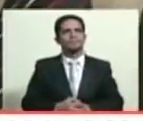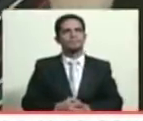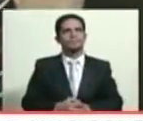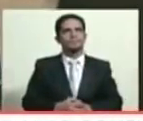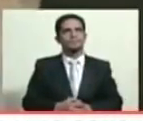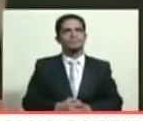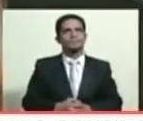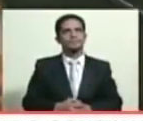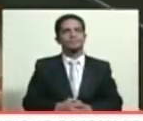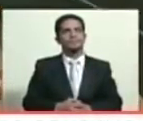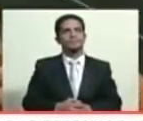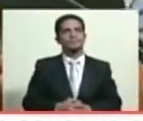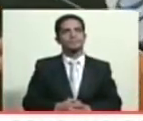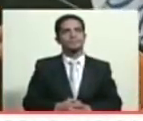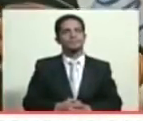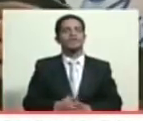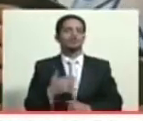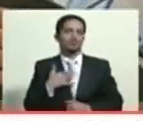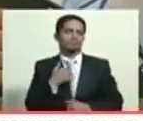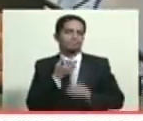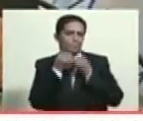Menciono algunos.